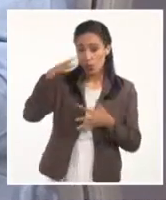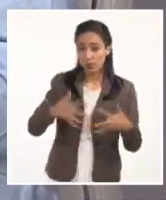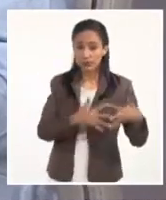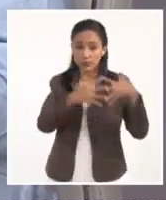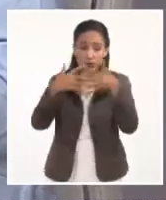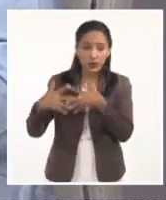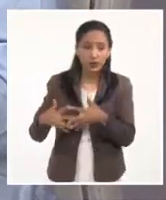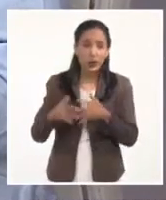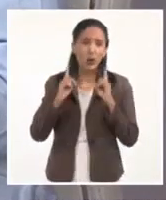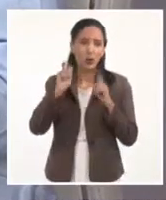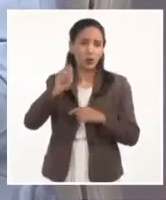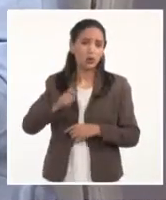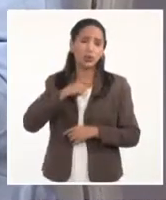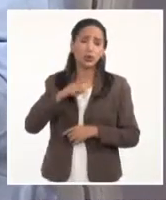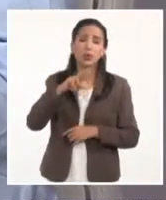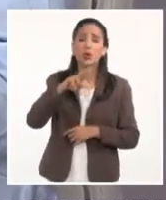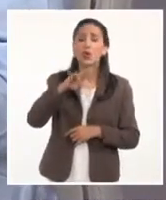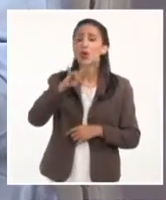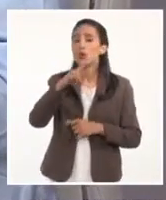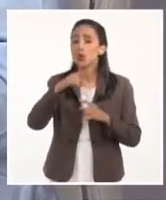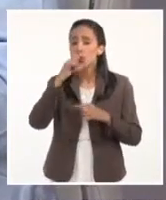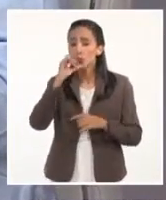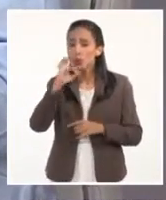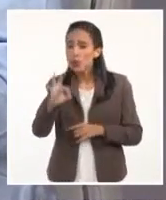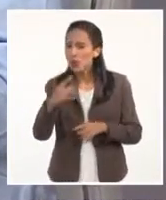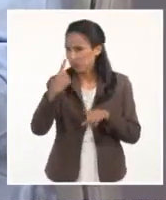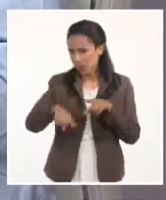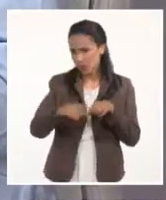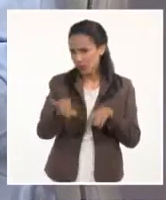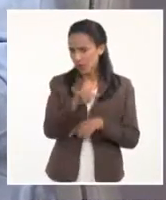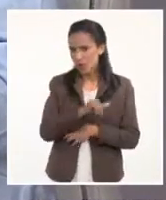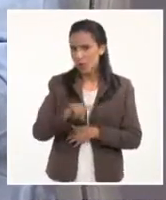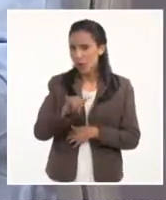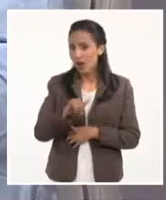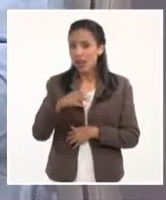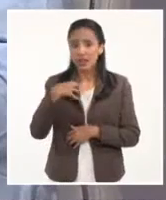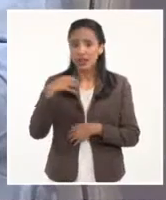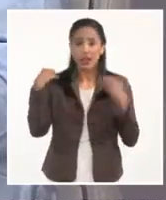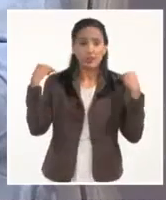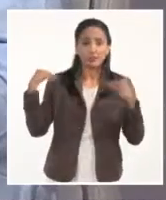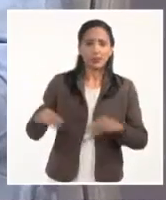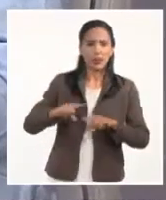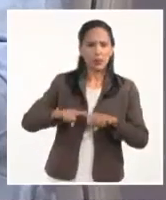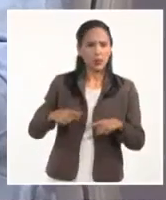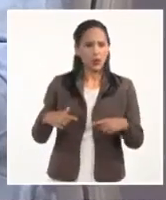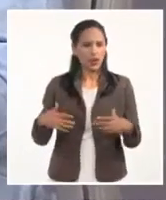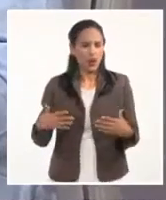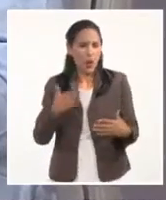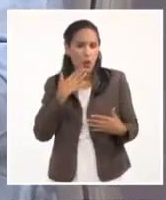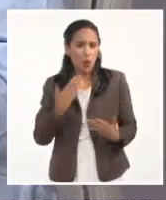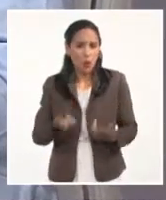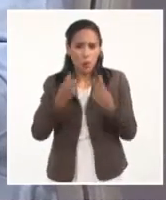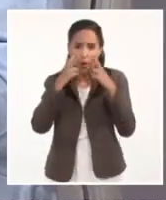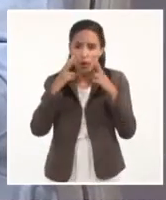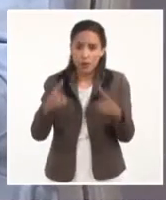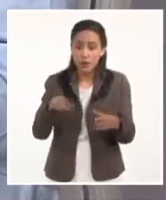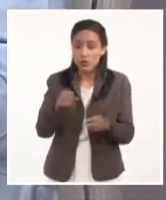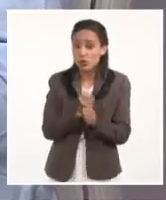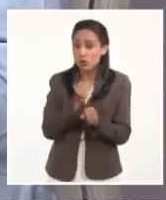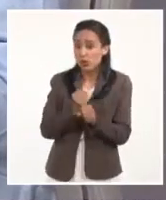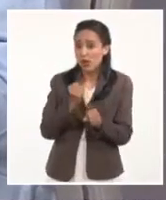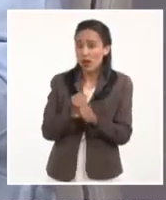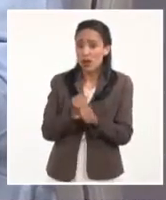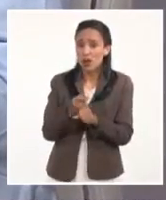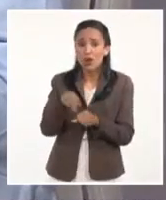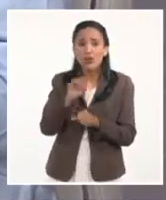mirage tienen que retirarse porque de que de que van a vivir de que en que van a fundamentar sus carreras que han fundamentado siempre en